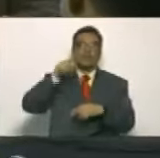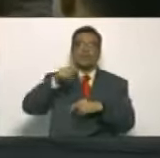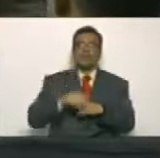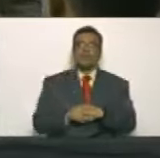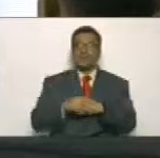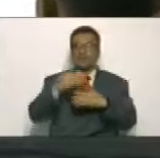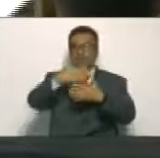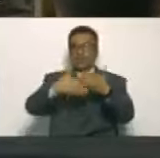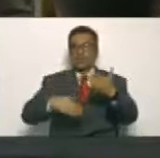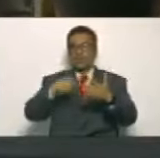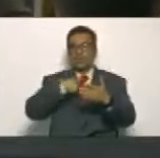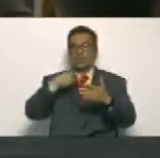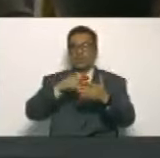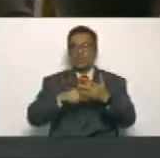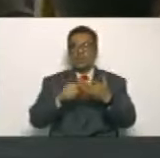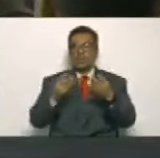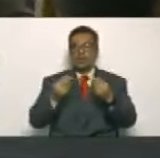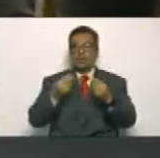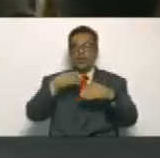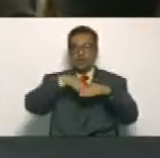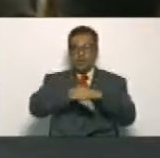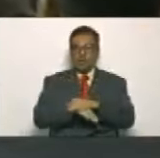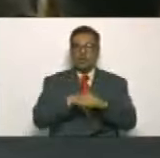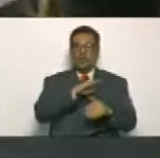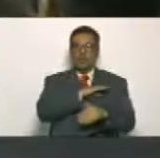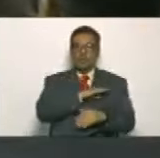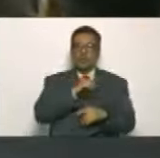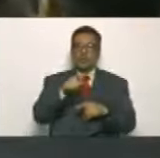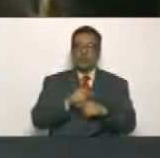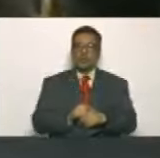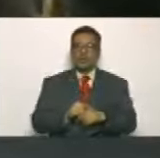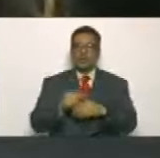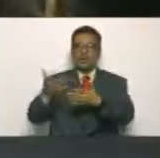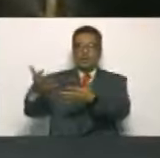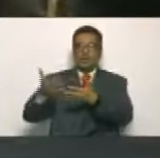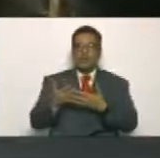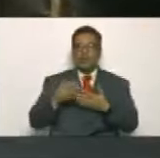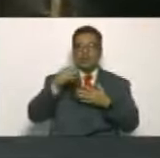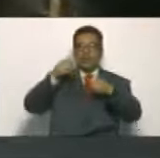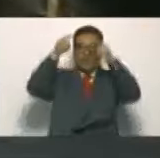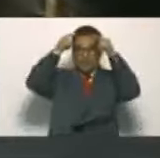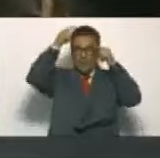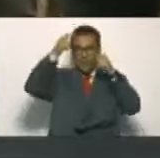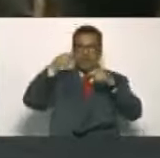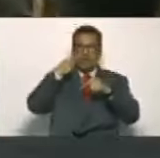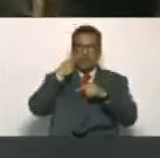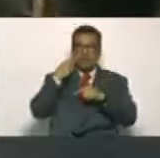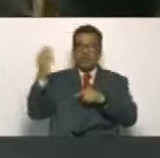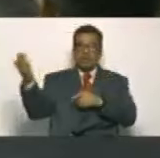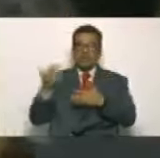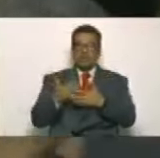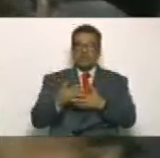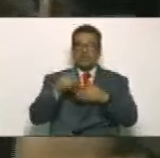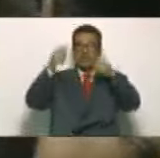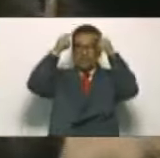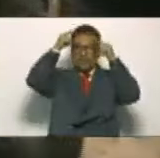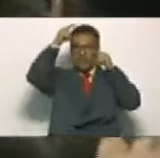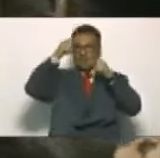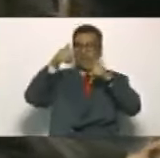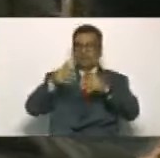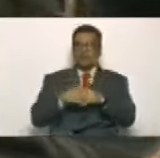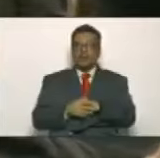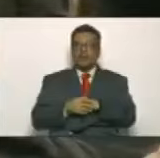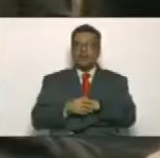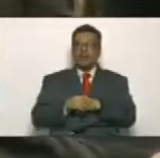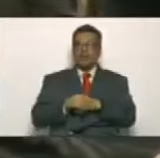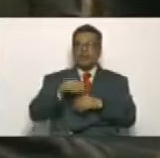un documento que conservo, y este documento nos lo mandó Hugo Chávez, fíjense ustedes, Hugo Chávez,